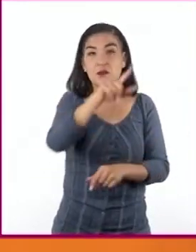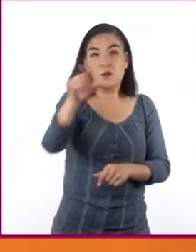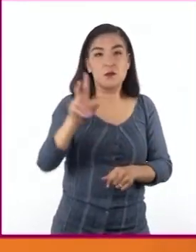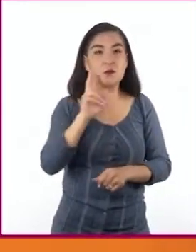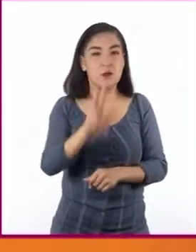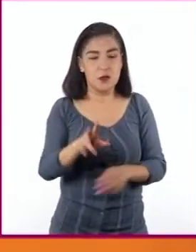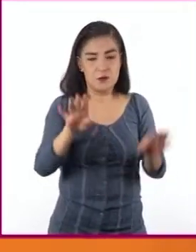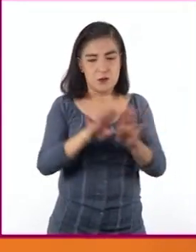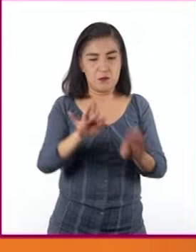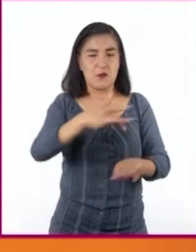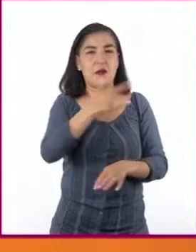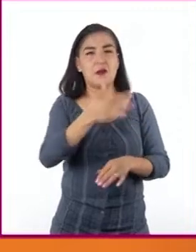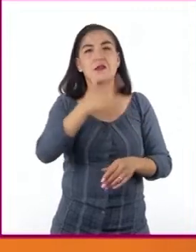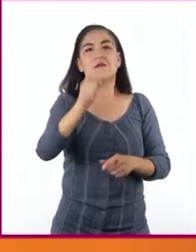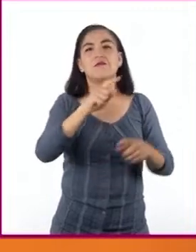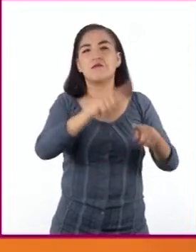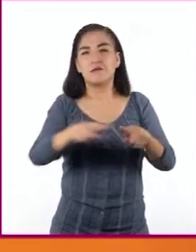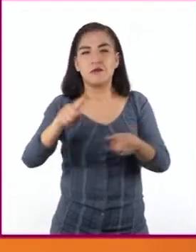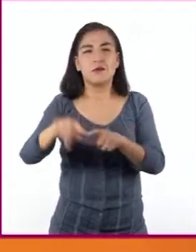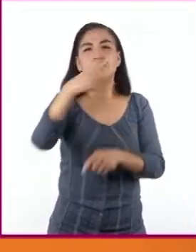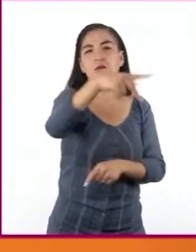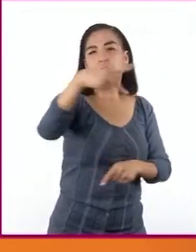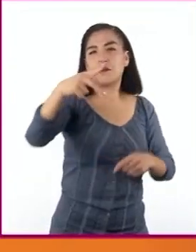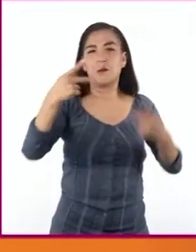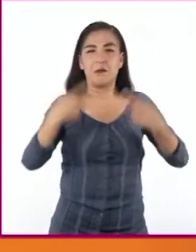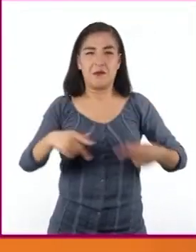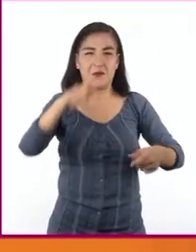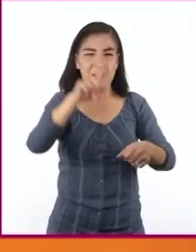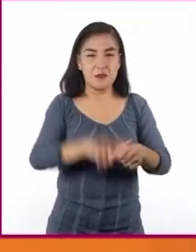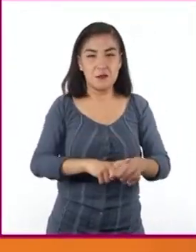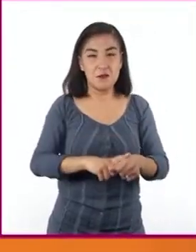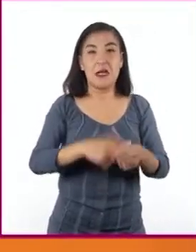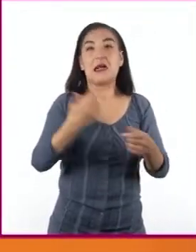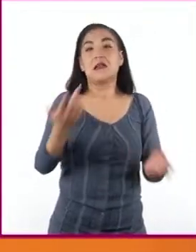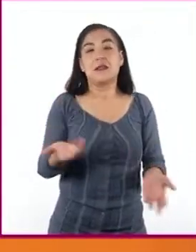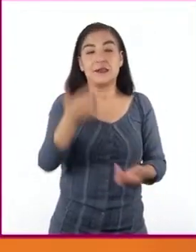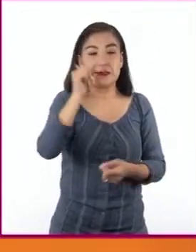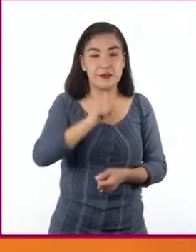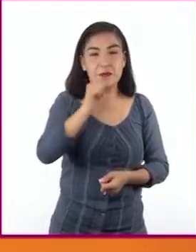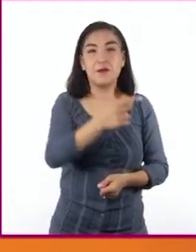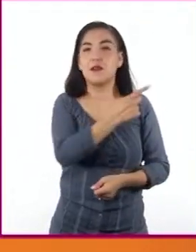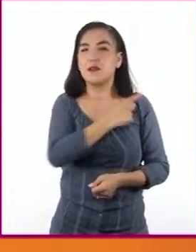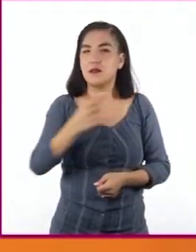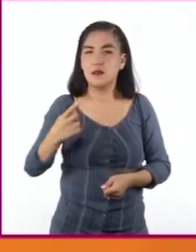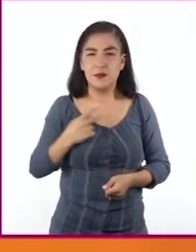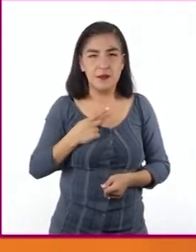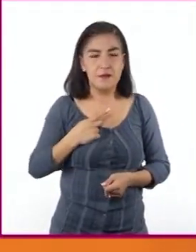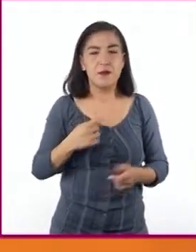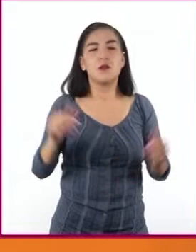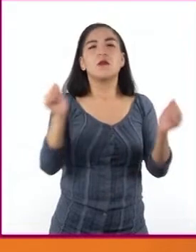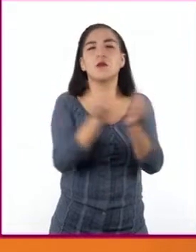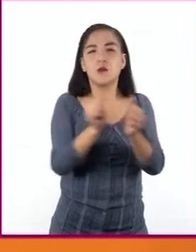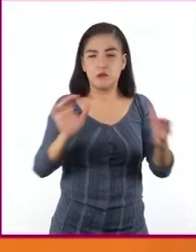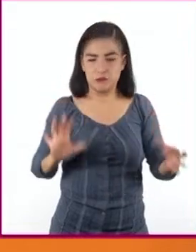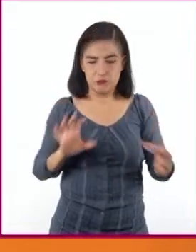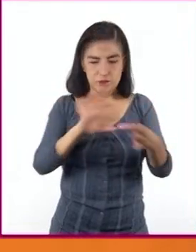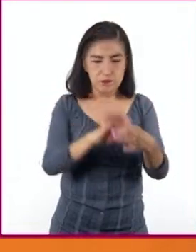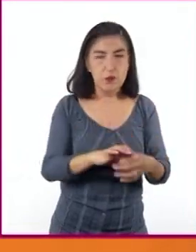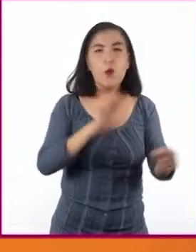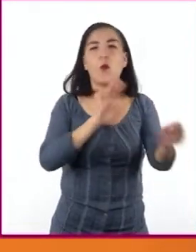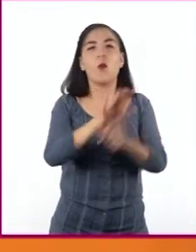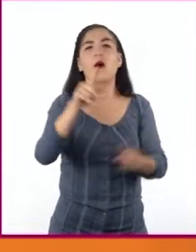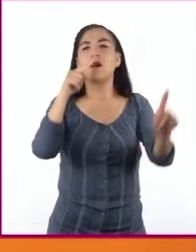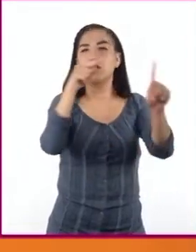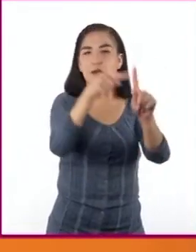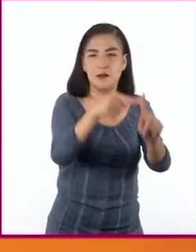relación con los diversos ámbitos de su persona, siempre y cuando ésta sea acorde a sus metas,